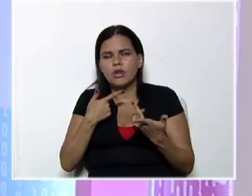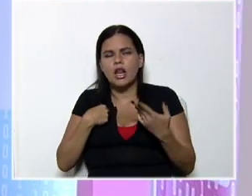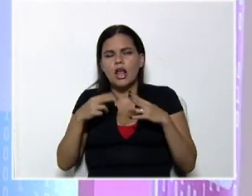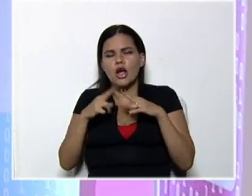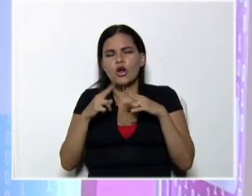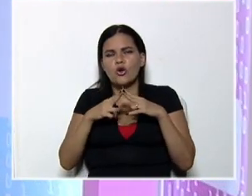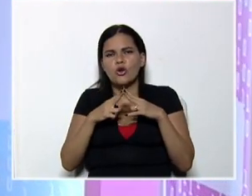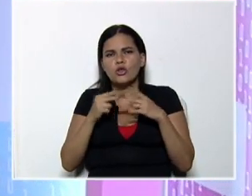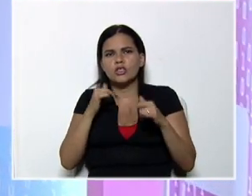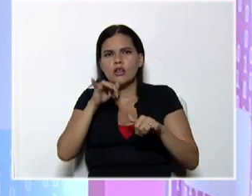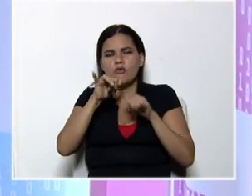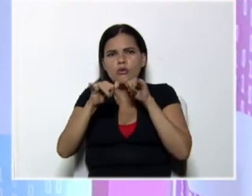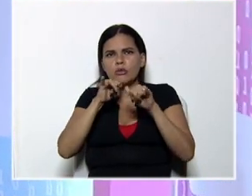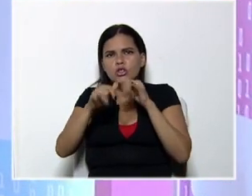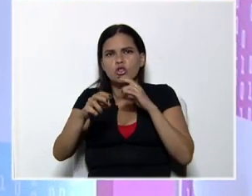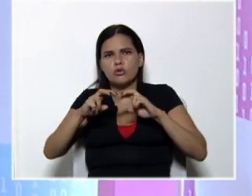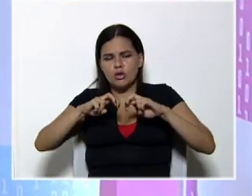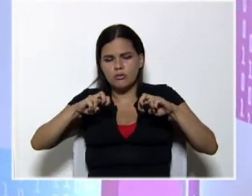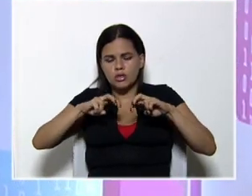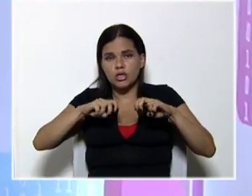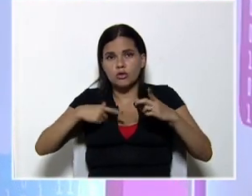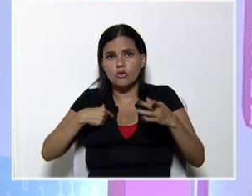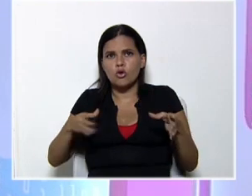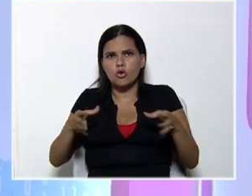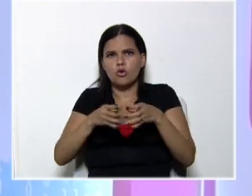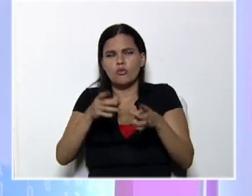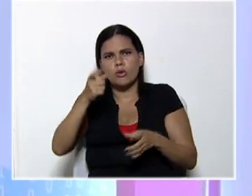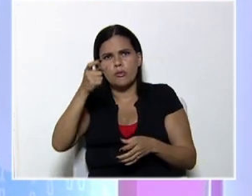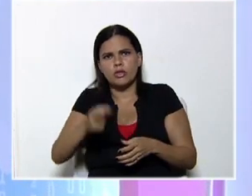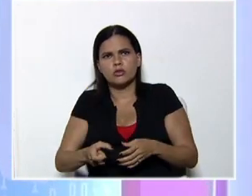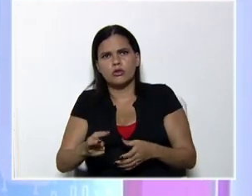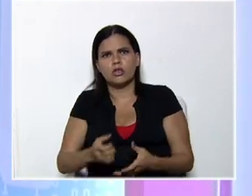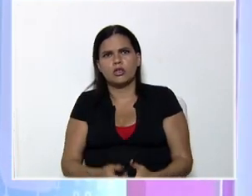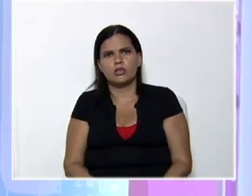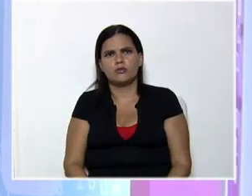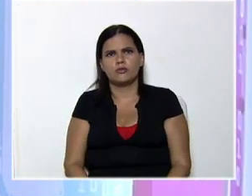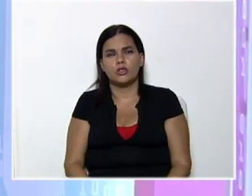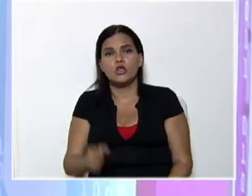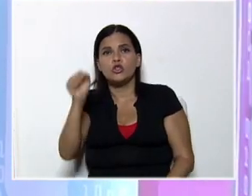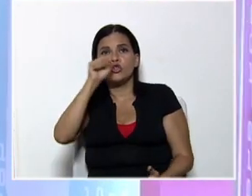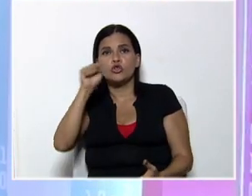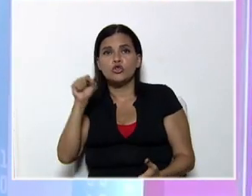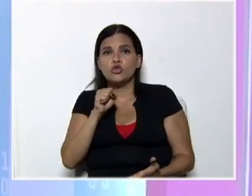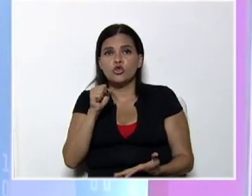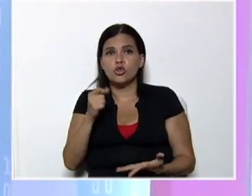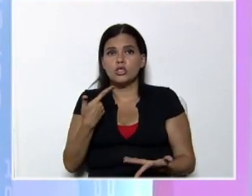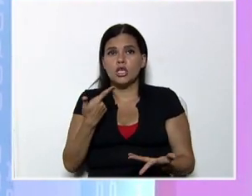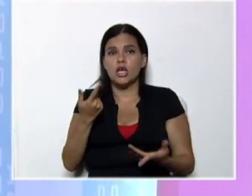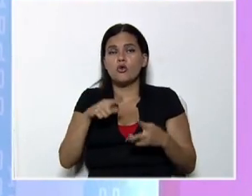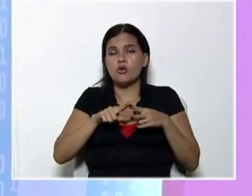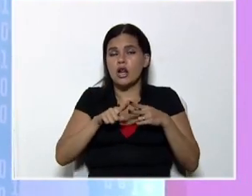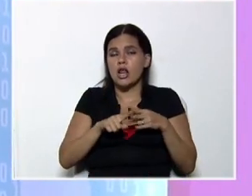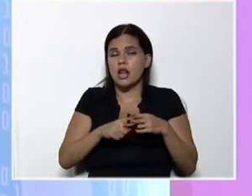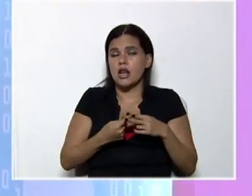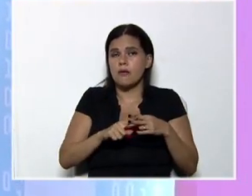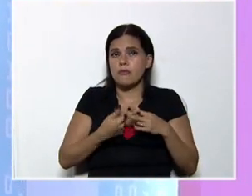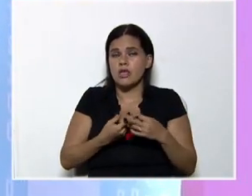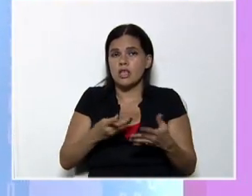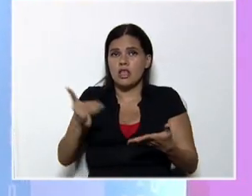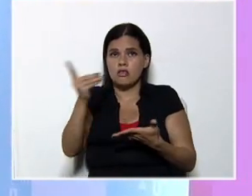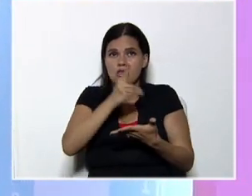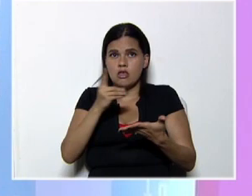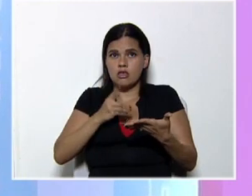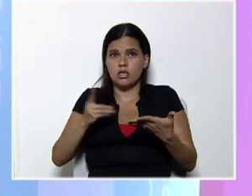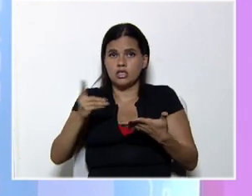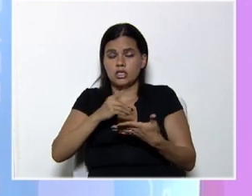una investigación para un grupo de personas determinado. SOCI de Inkscape es una de las herramientas de diseño